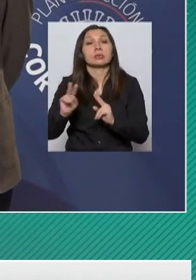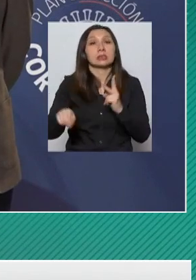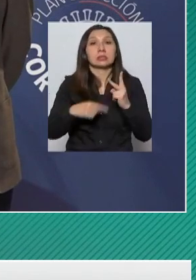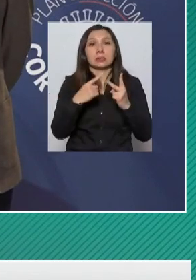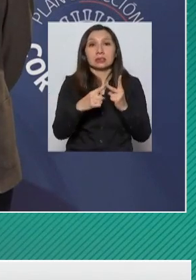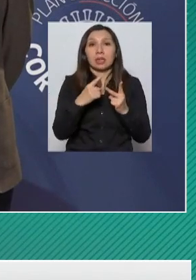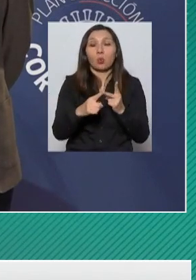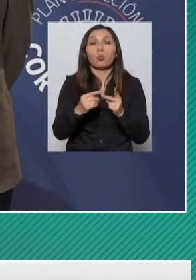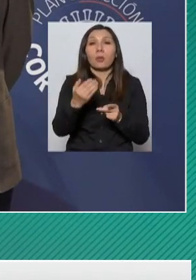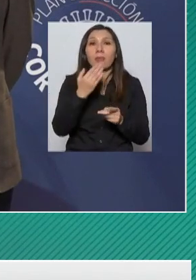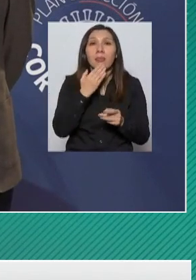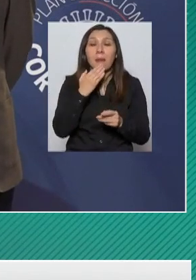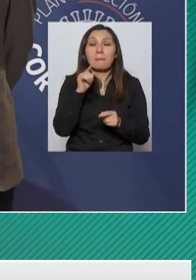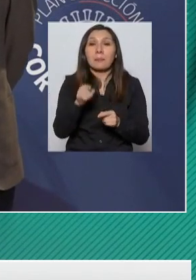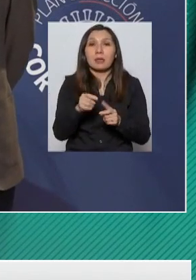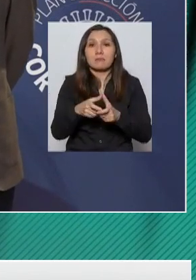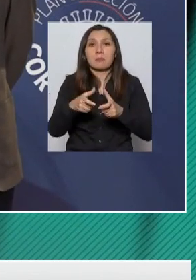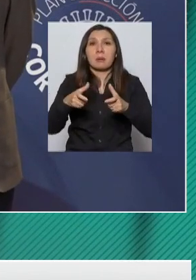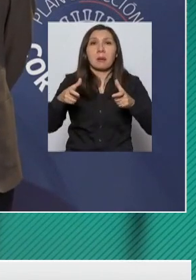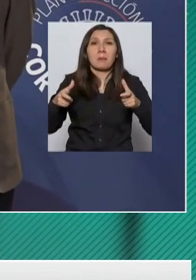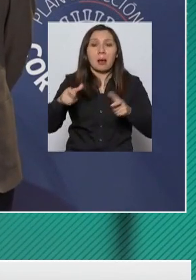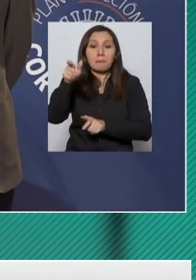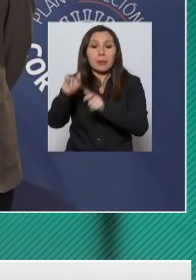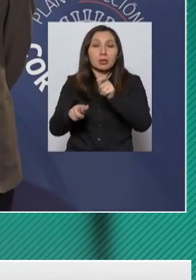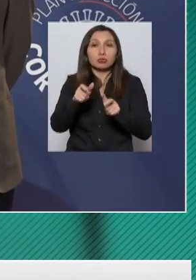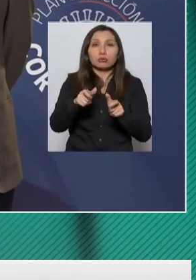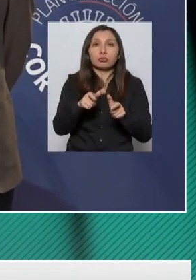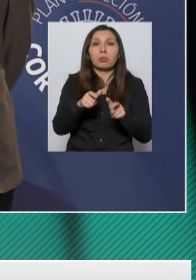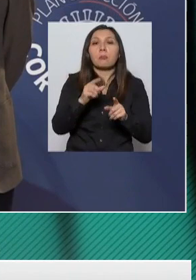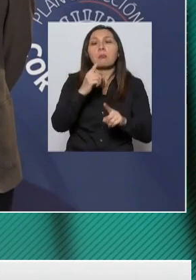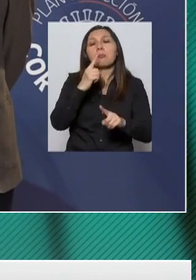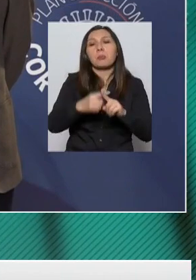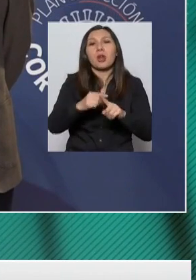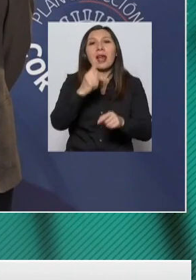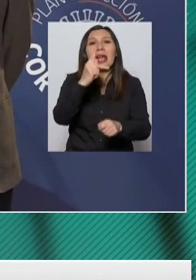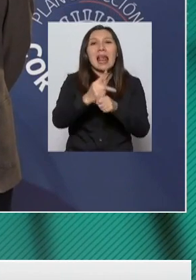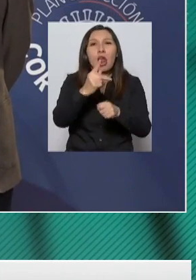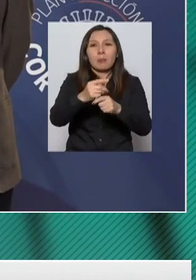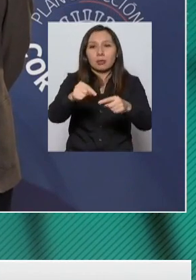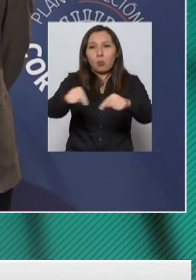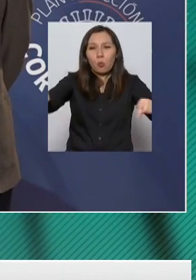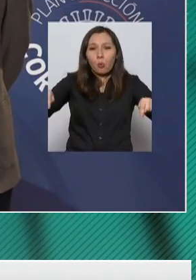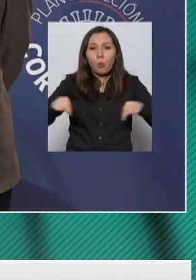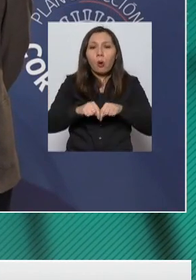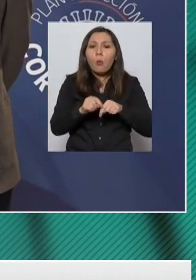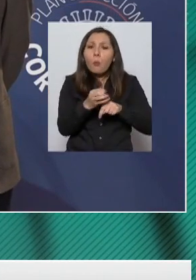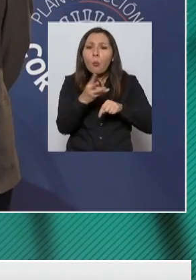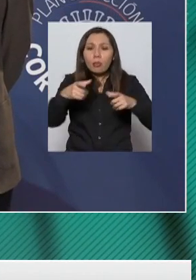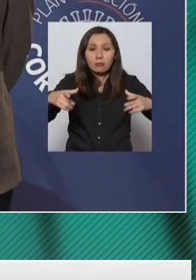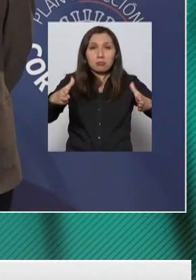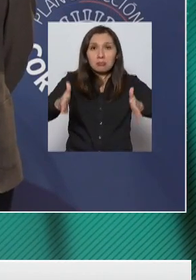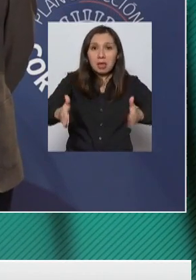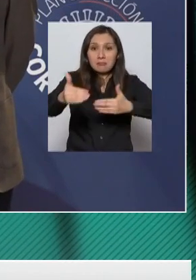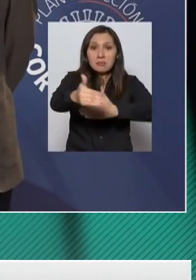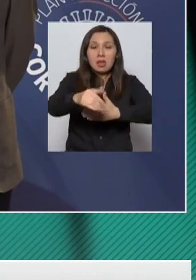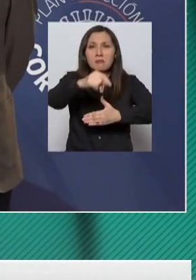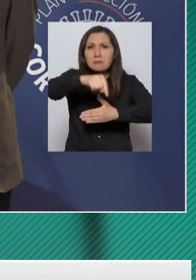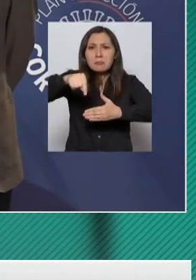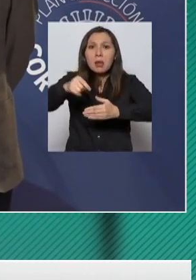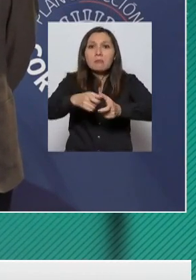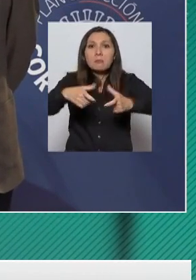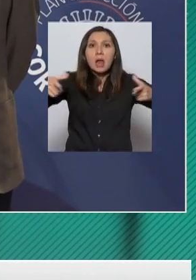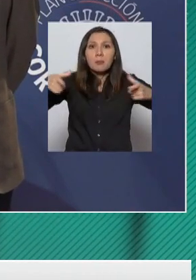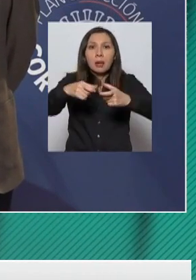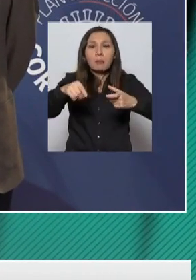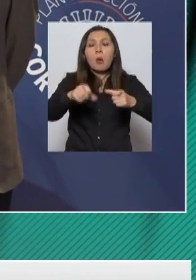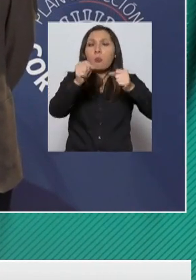también el número de aumento de casos por kilómetro cuadrado es decir que están concentrados en esos casos para poder